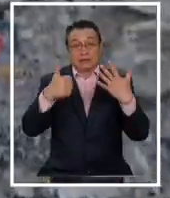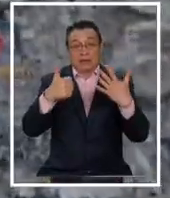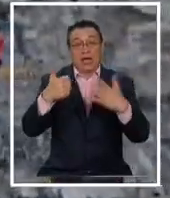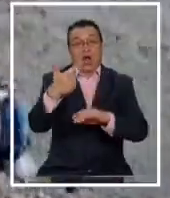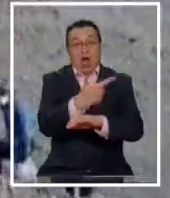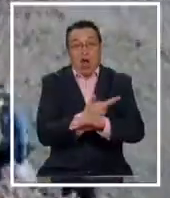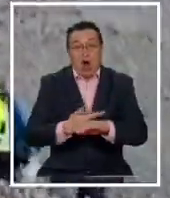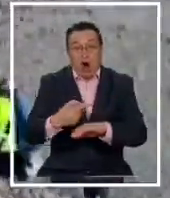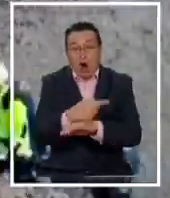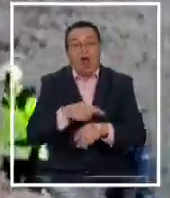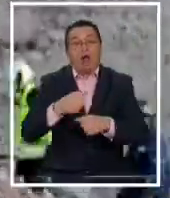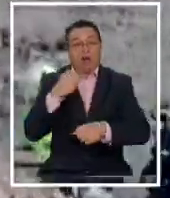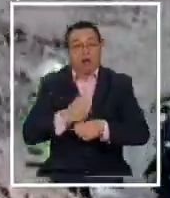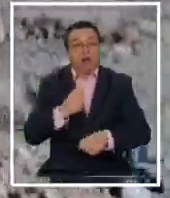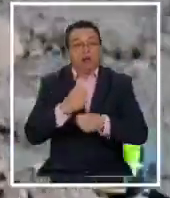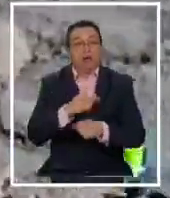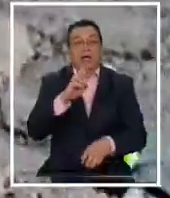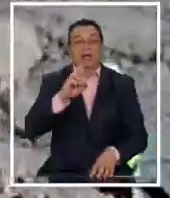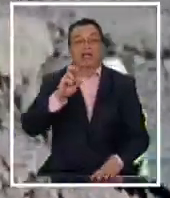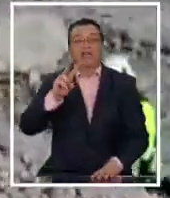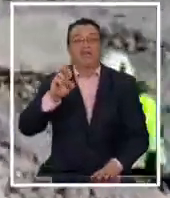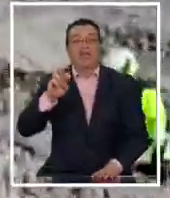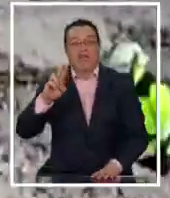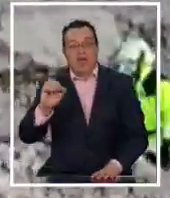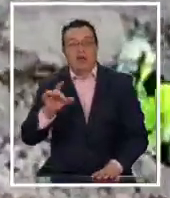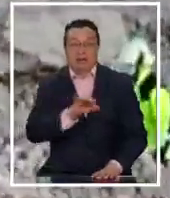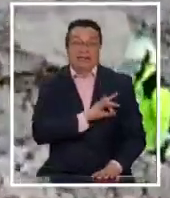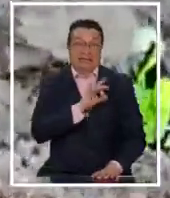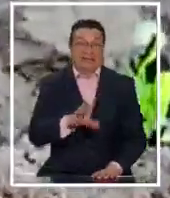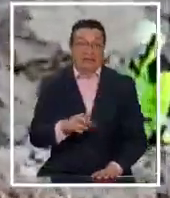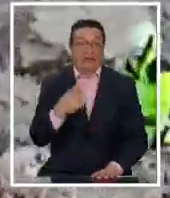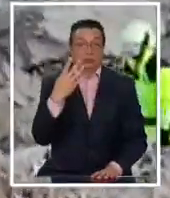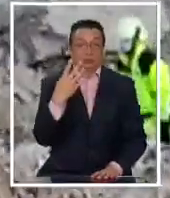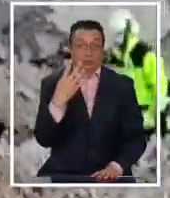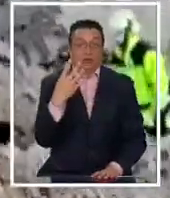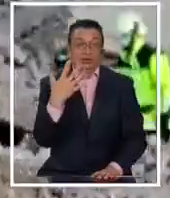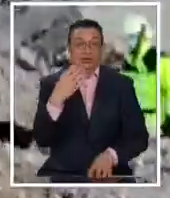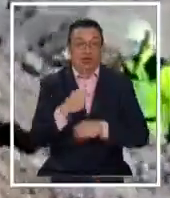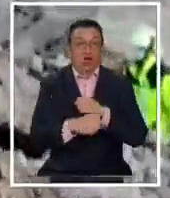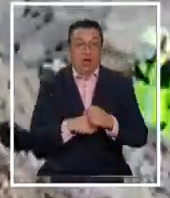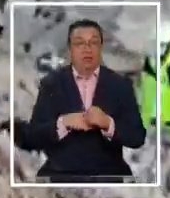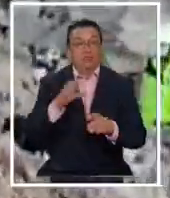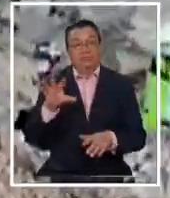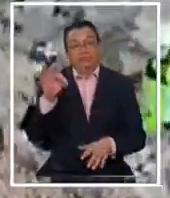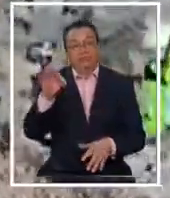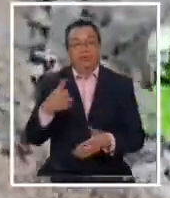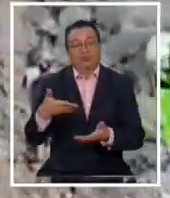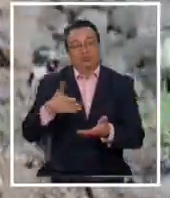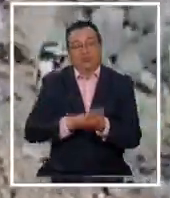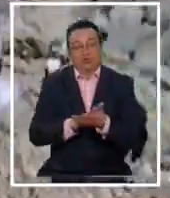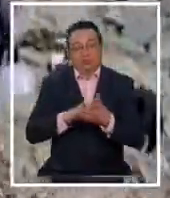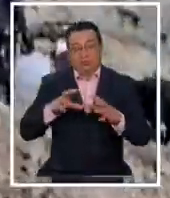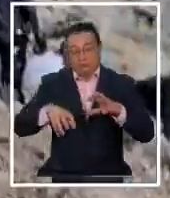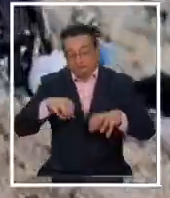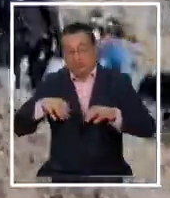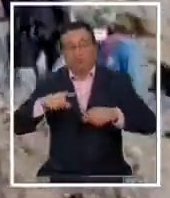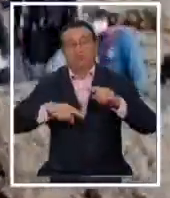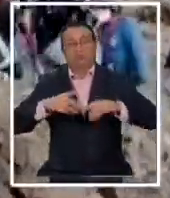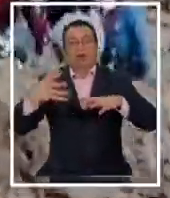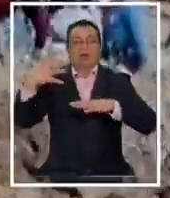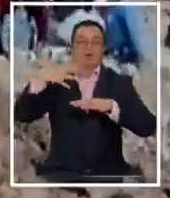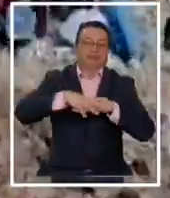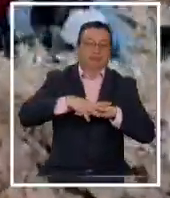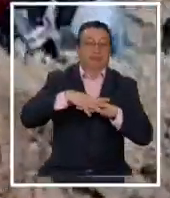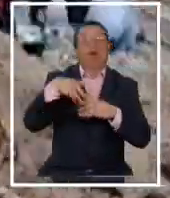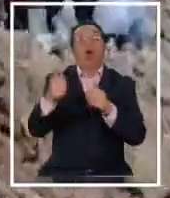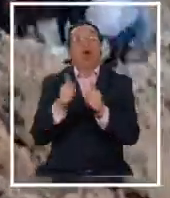intenso trabajo, Juan Rivera Trujillo, chileno de 45 años, fue encontrado sin vida entre los escombros, mientras que